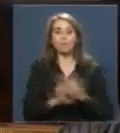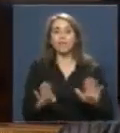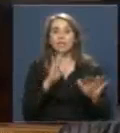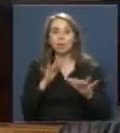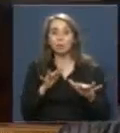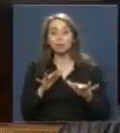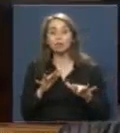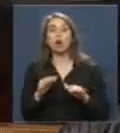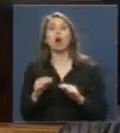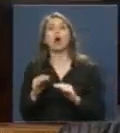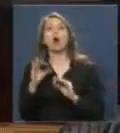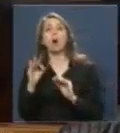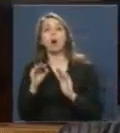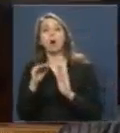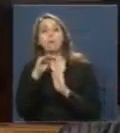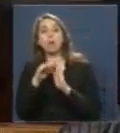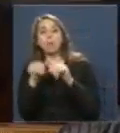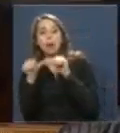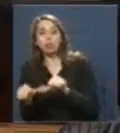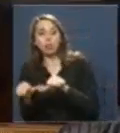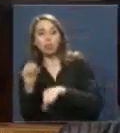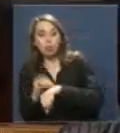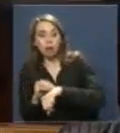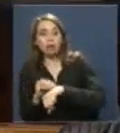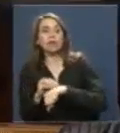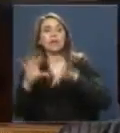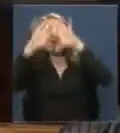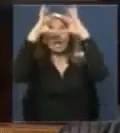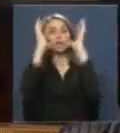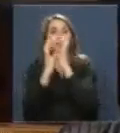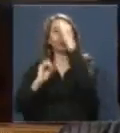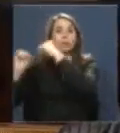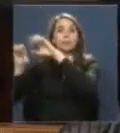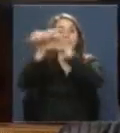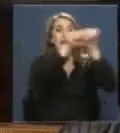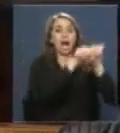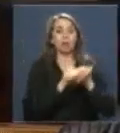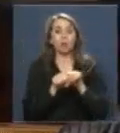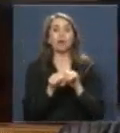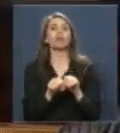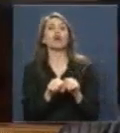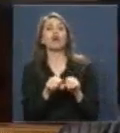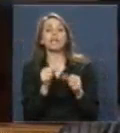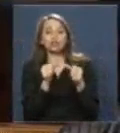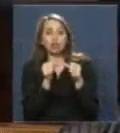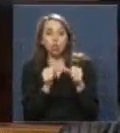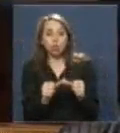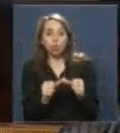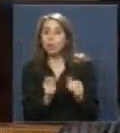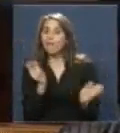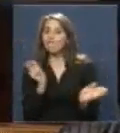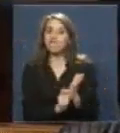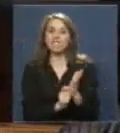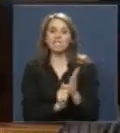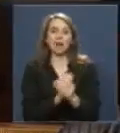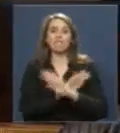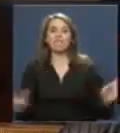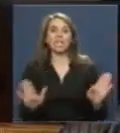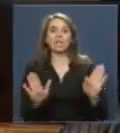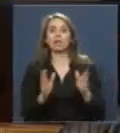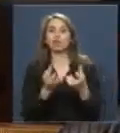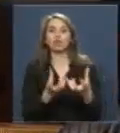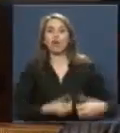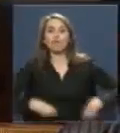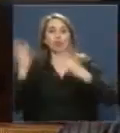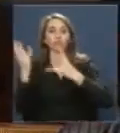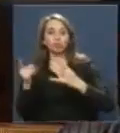global para establecer de manera intencionada una fecha de caducidad a un bien